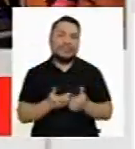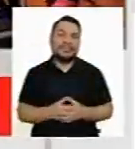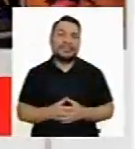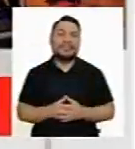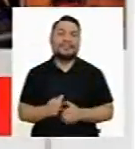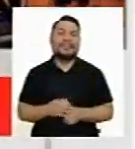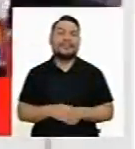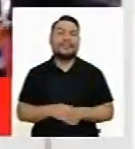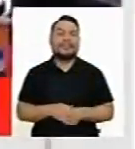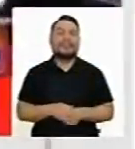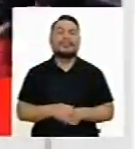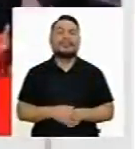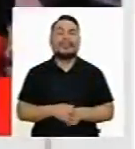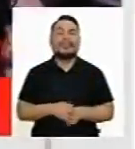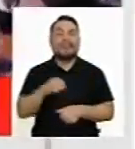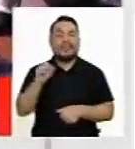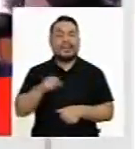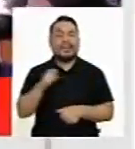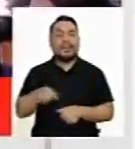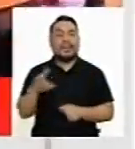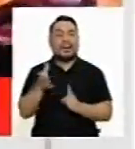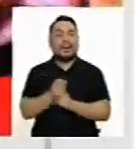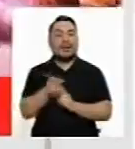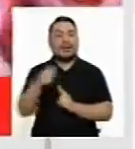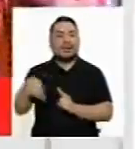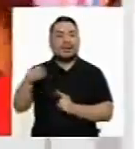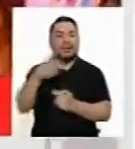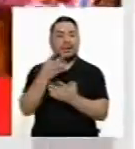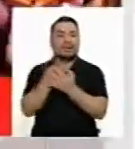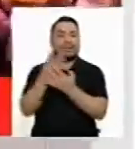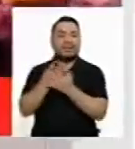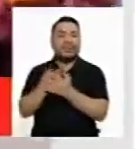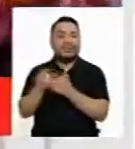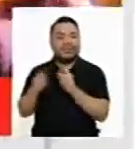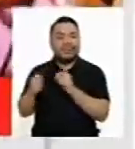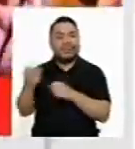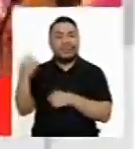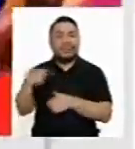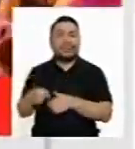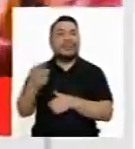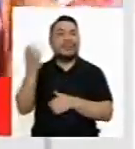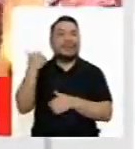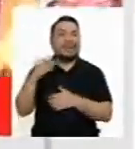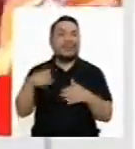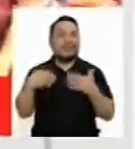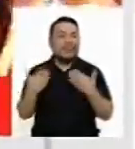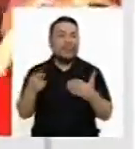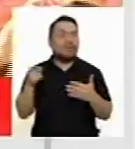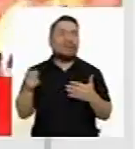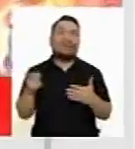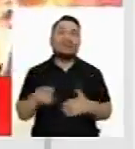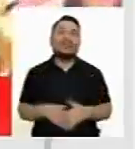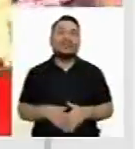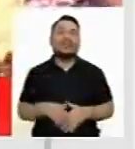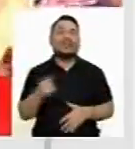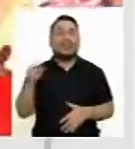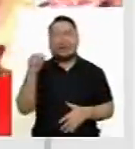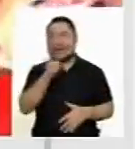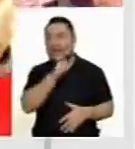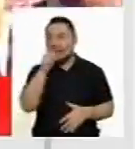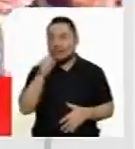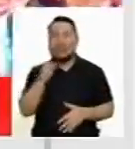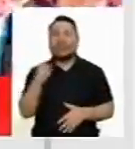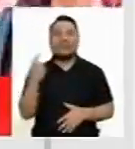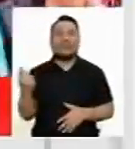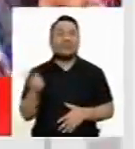Ahora, también se ha logrado que ellos puedan salir de los penales, ¿no? Porque de repente eso se podría limitar a que puedan cantar o